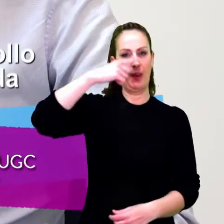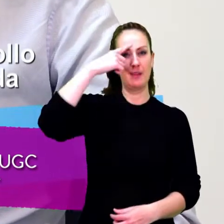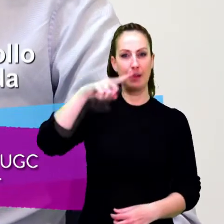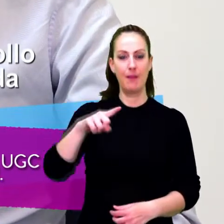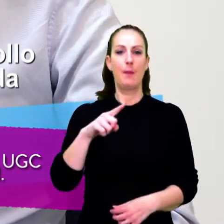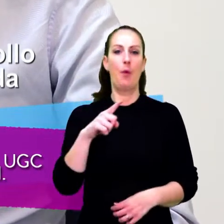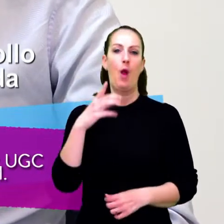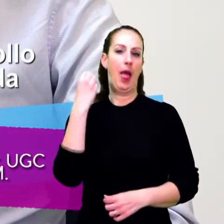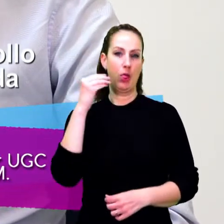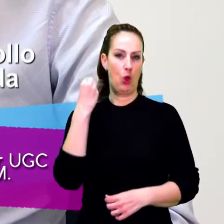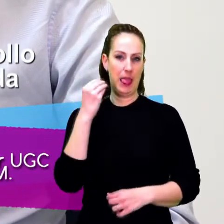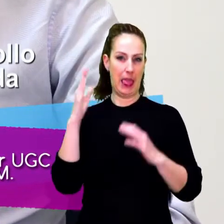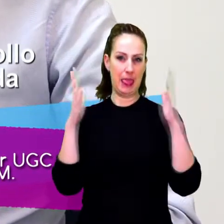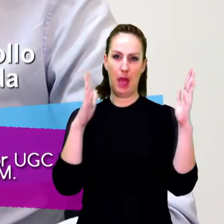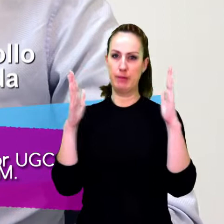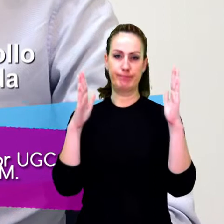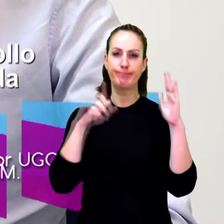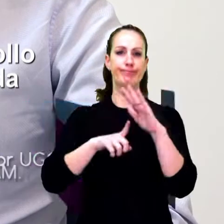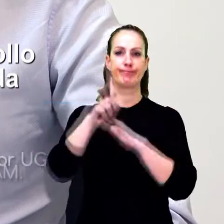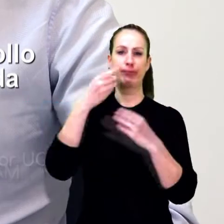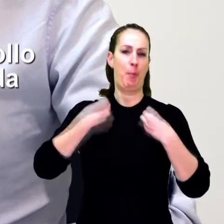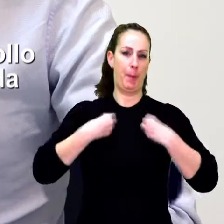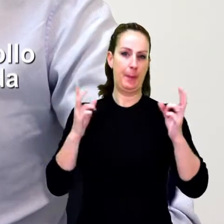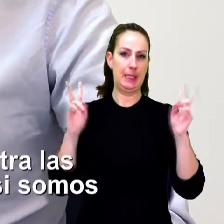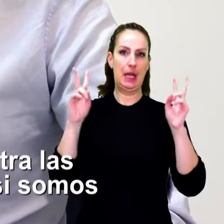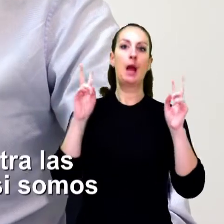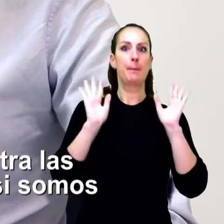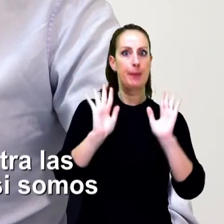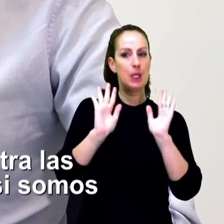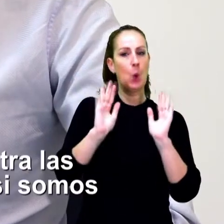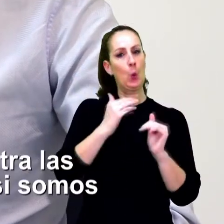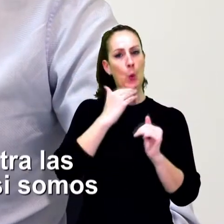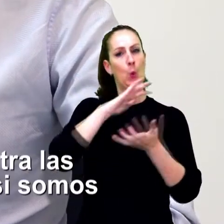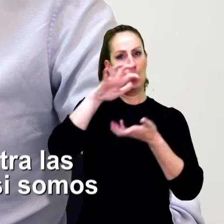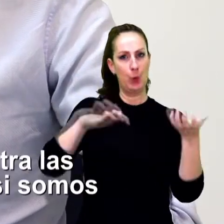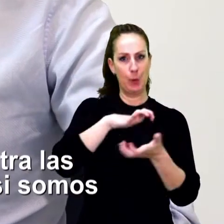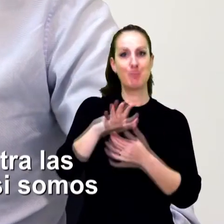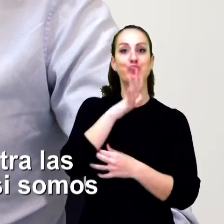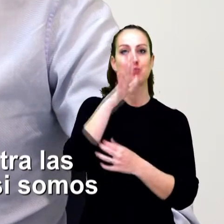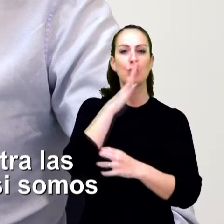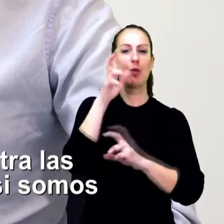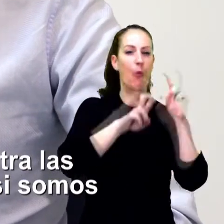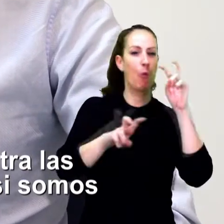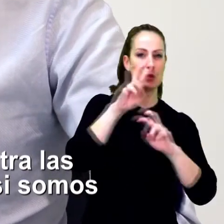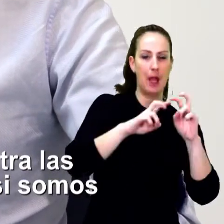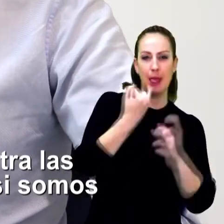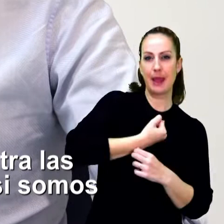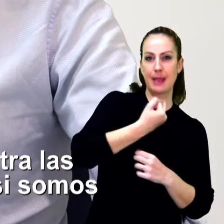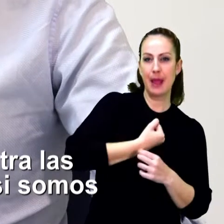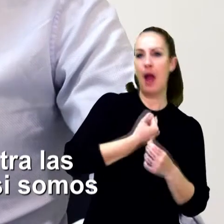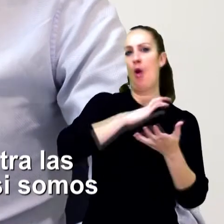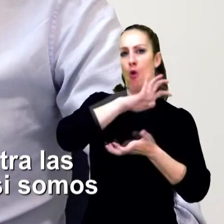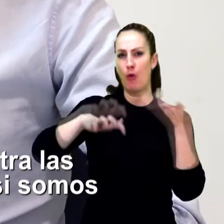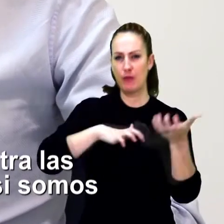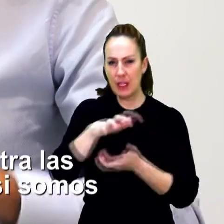¿no? El desarrollo vital de, especialmente conflictivo, ¿no? De búsqueda de identidades, de conflicto, de lucha contra las normas,